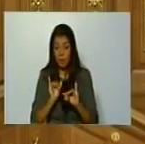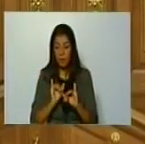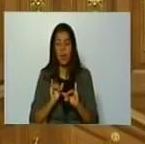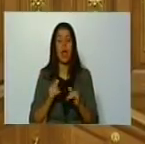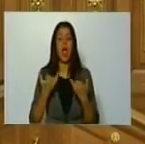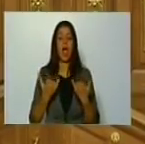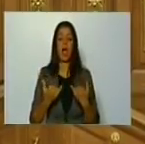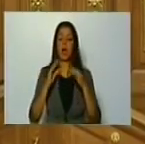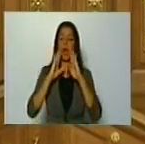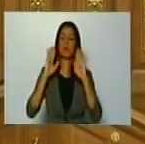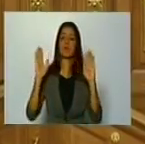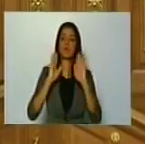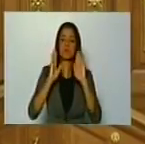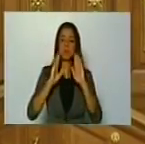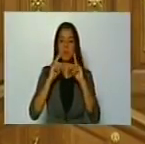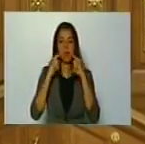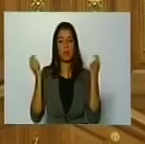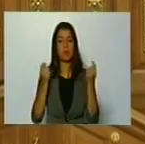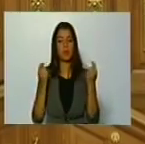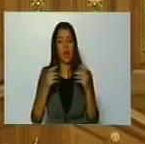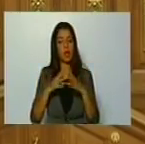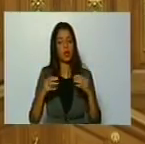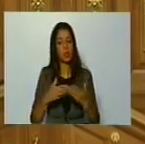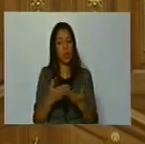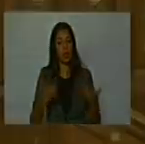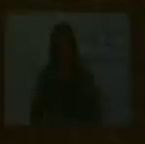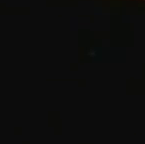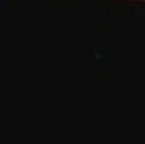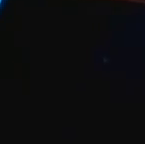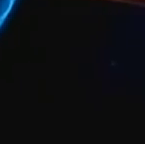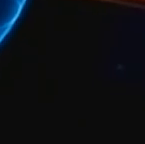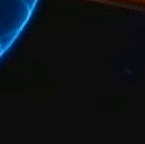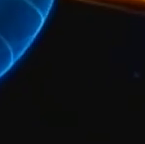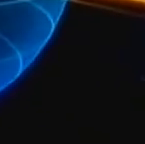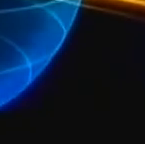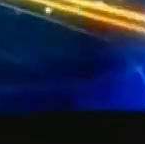venezolanos y a todas las venezolanas. ¿Por qué?